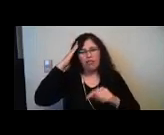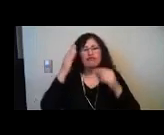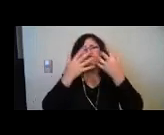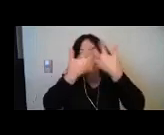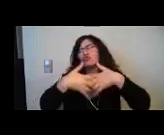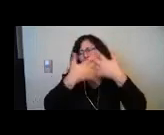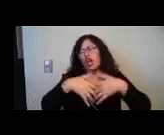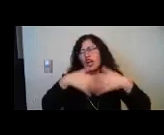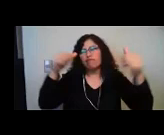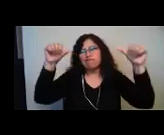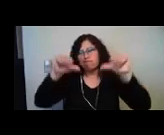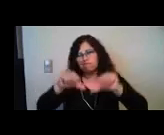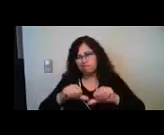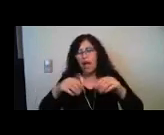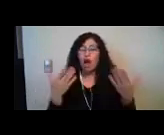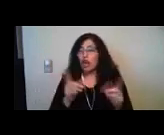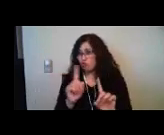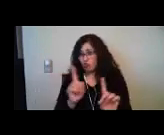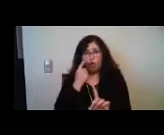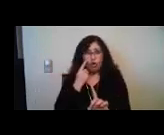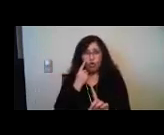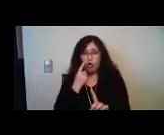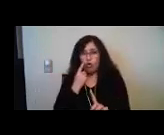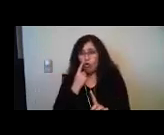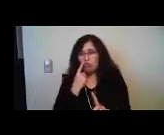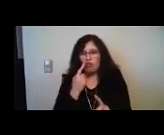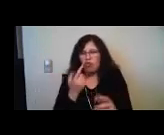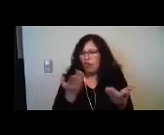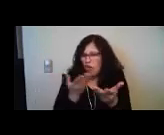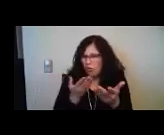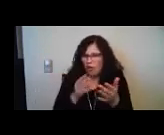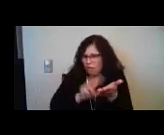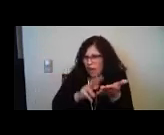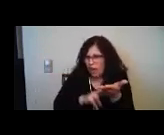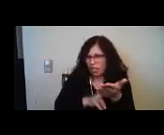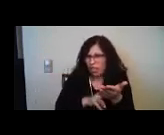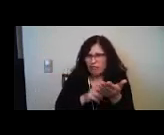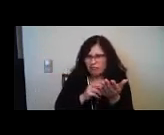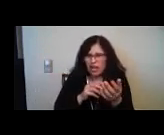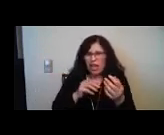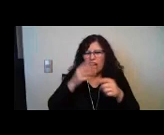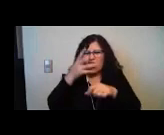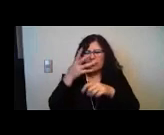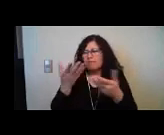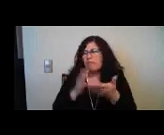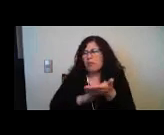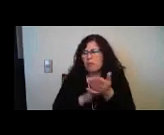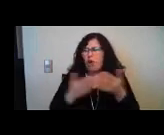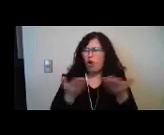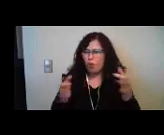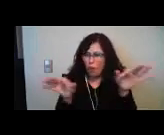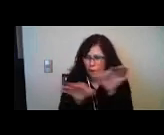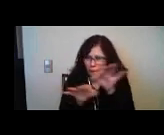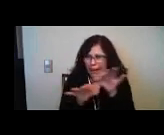Y que la verdad yo desconozco el mecanismo neurobiológico que explica esto, ¿ya? Pero probablemente pudiera estar asociado con los